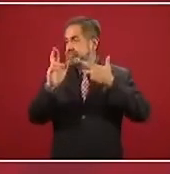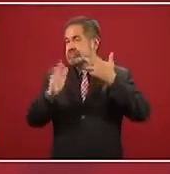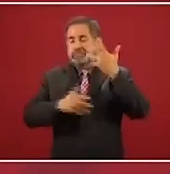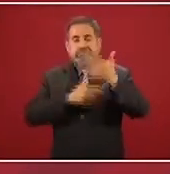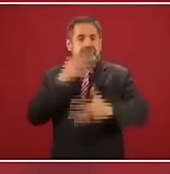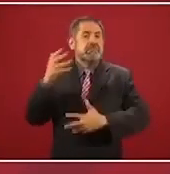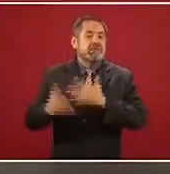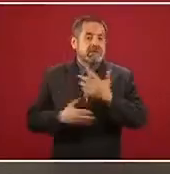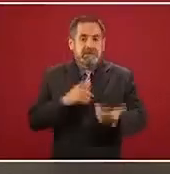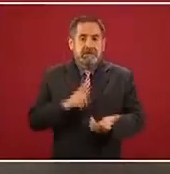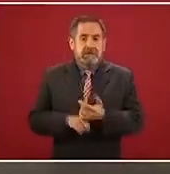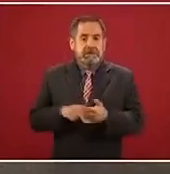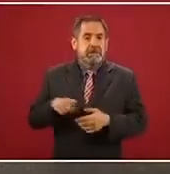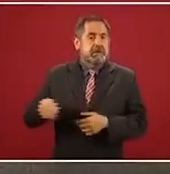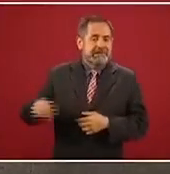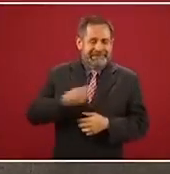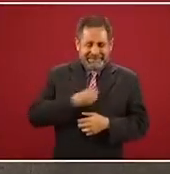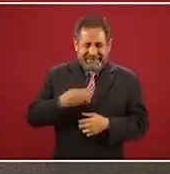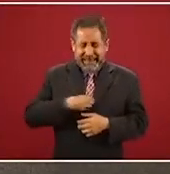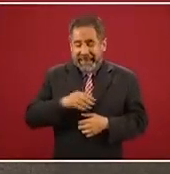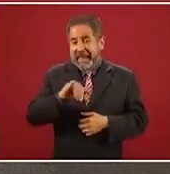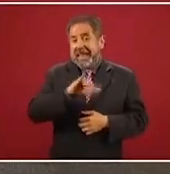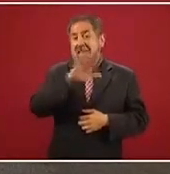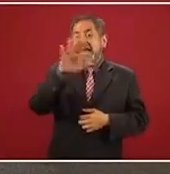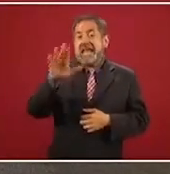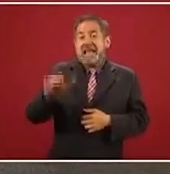político. Estaba a punto